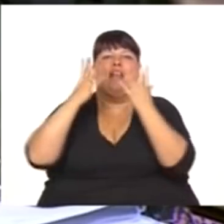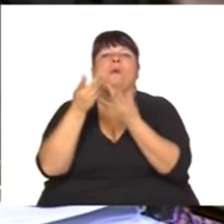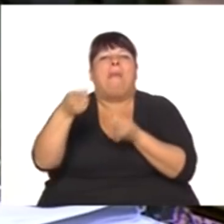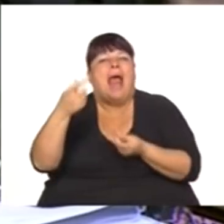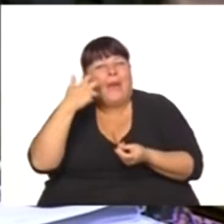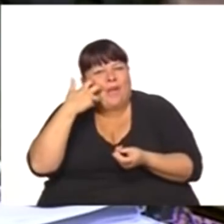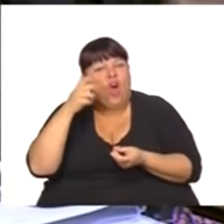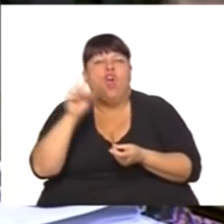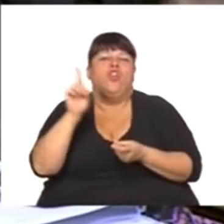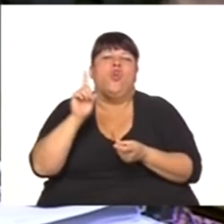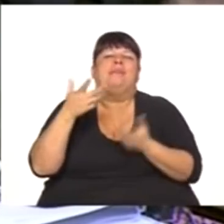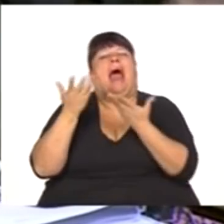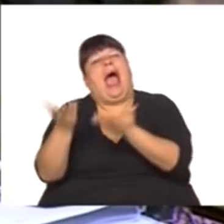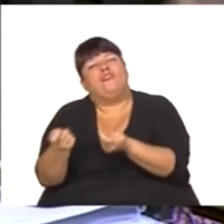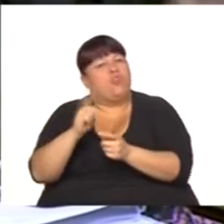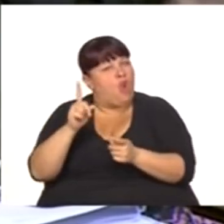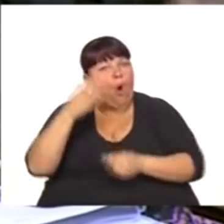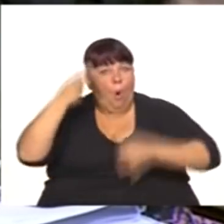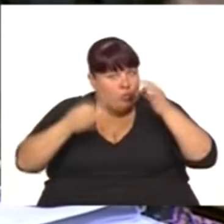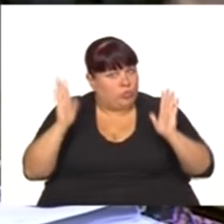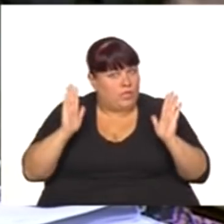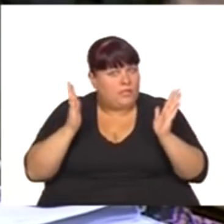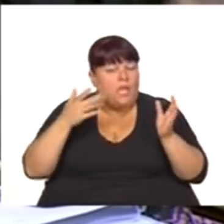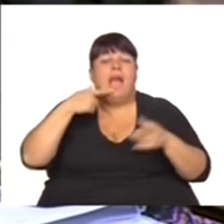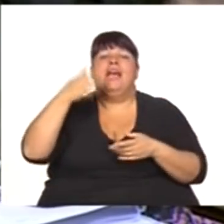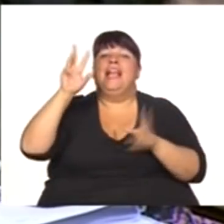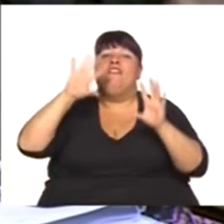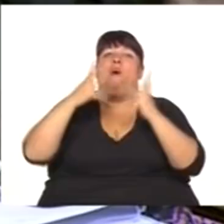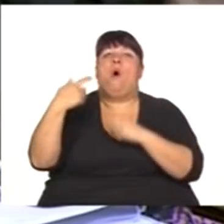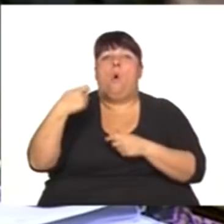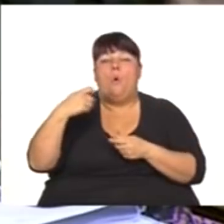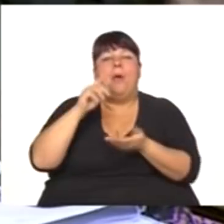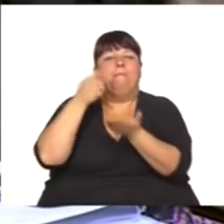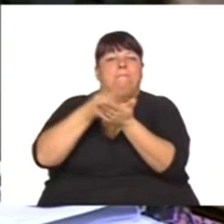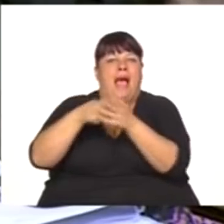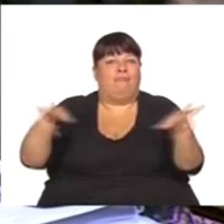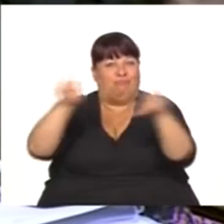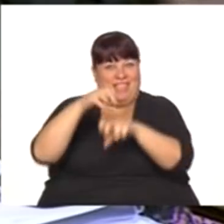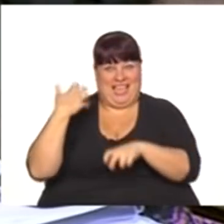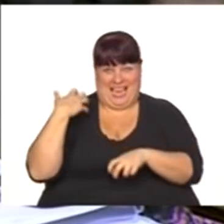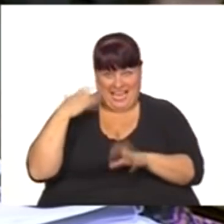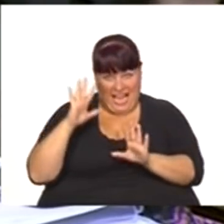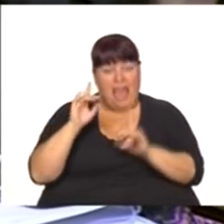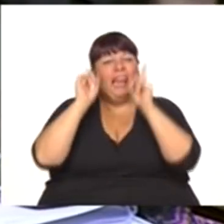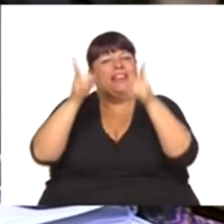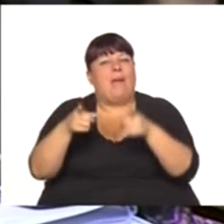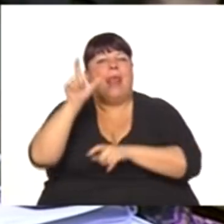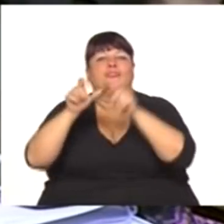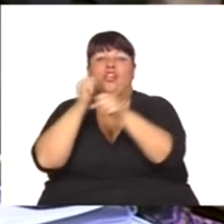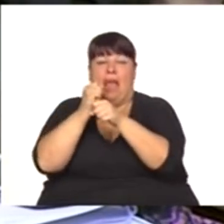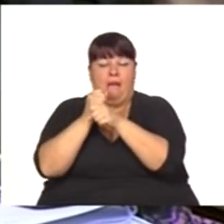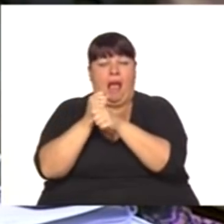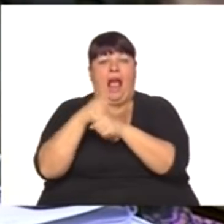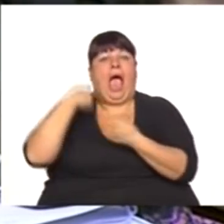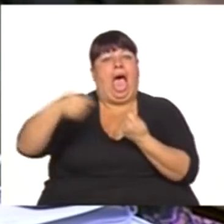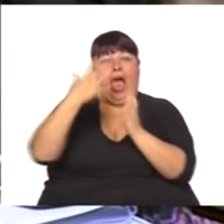vejez, y este no es un tema de solidaridad, es un tema de justicia. Cuando el sistema previsional se solventa con rentas generales, inclusive el trabajador que no está